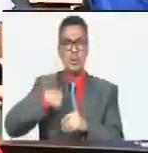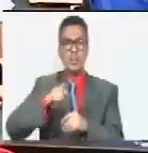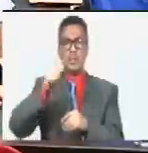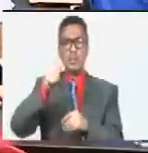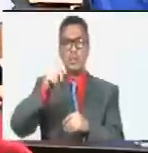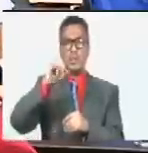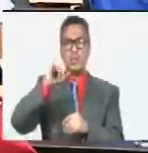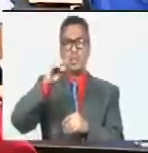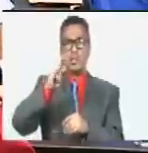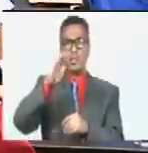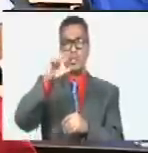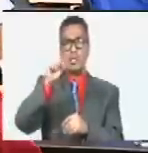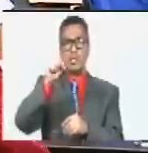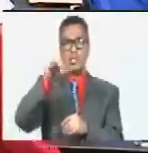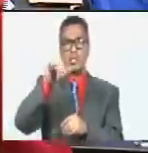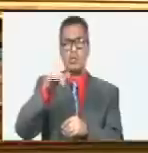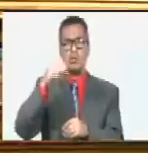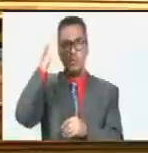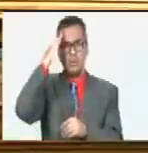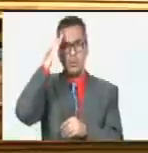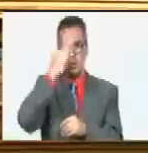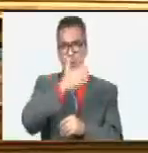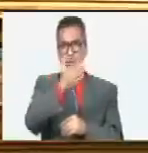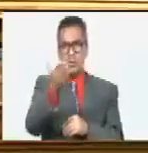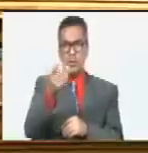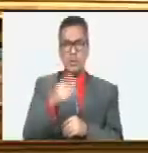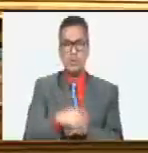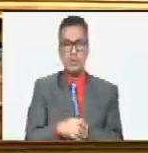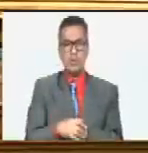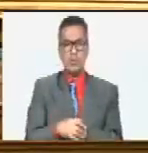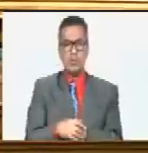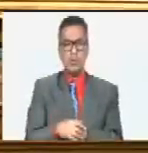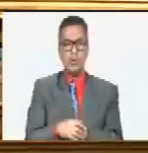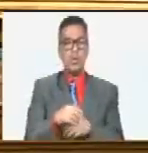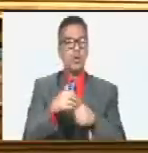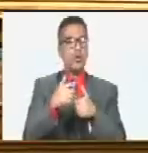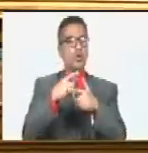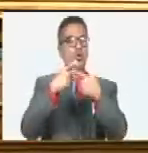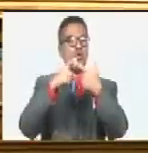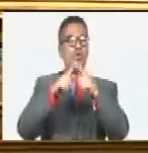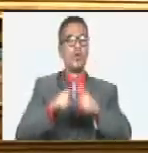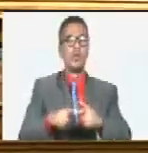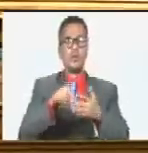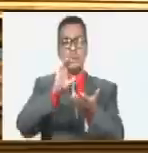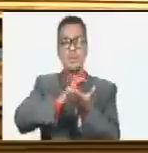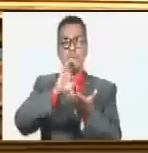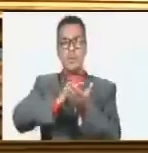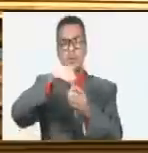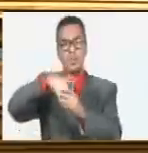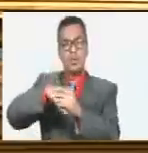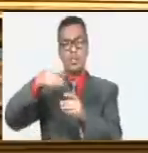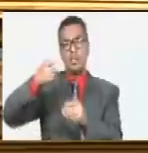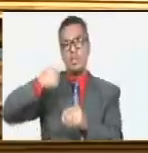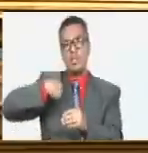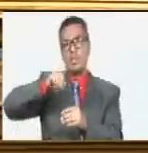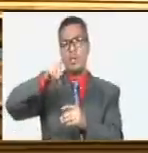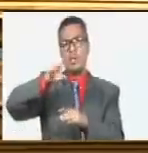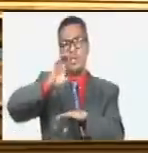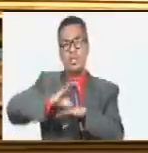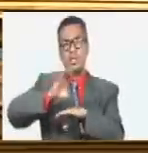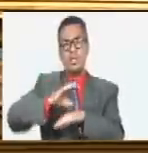Lucena. Ustedes saben cuántos centros de votación existían en la ciudad de